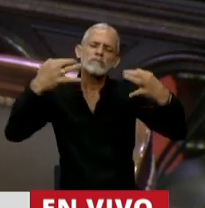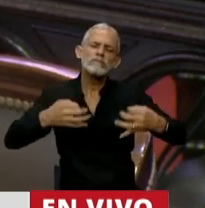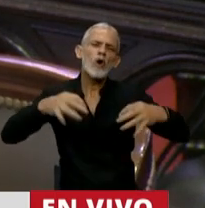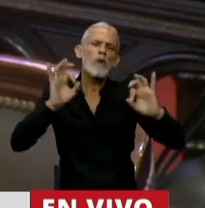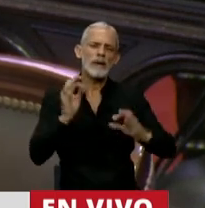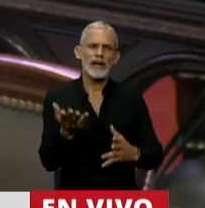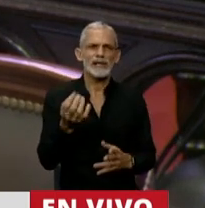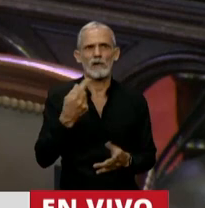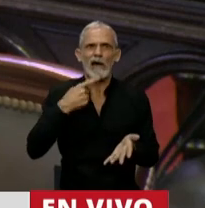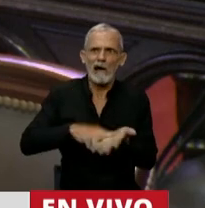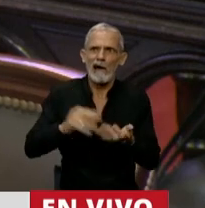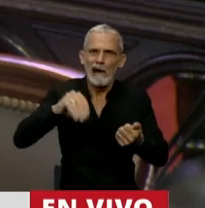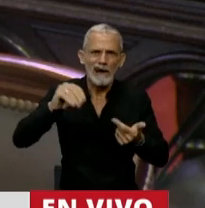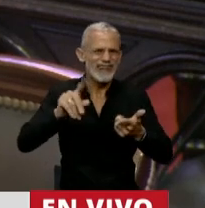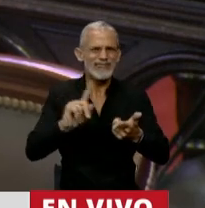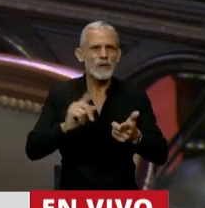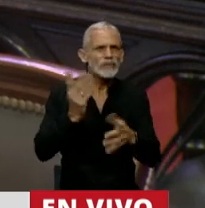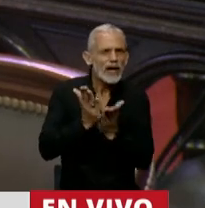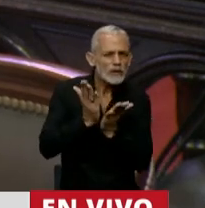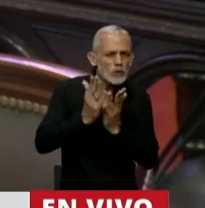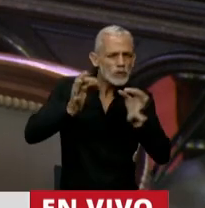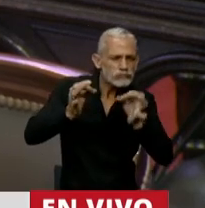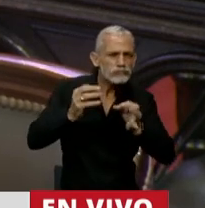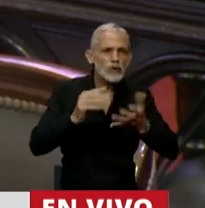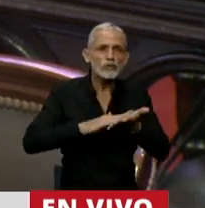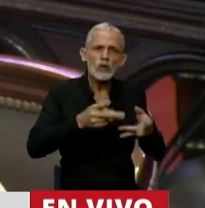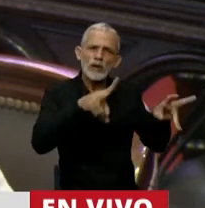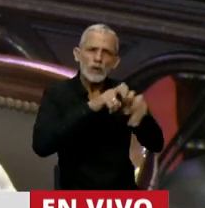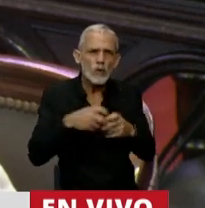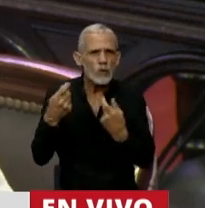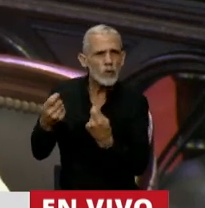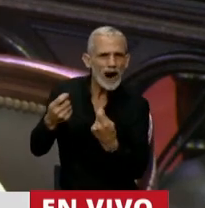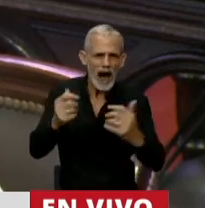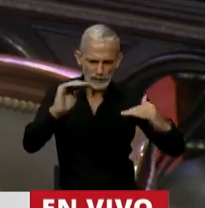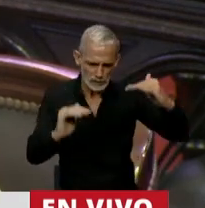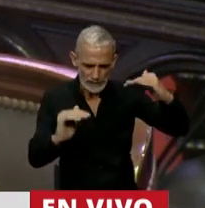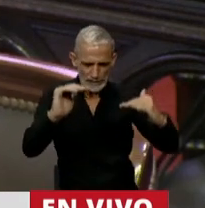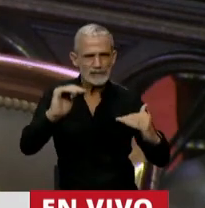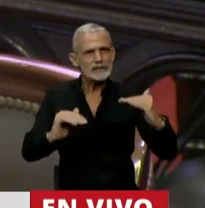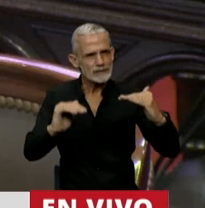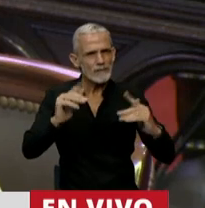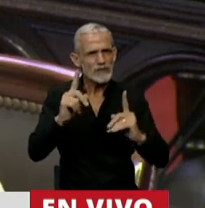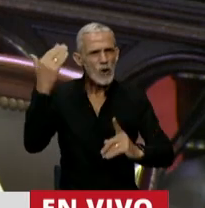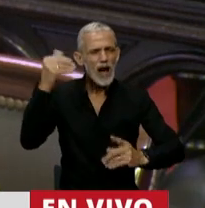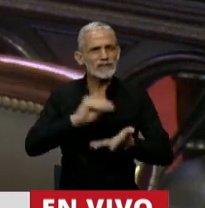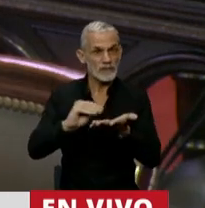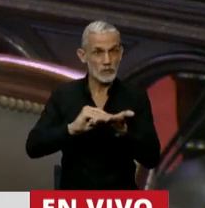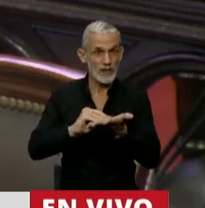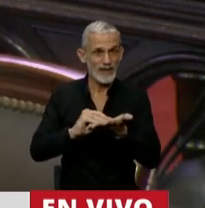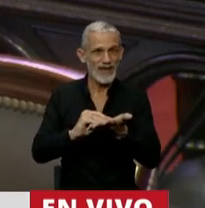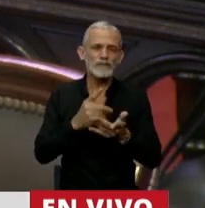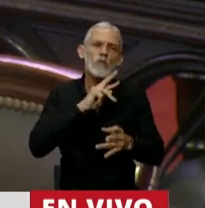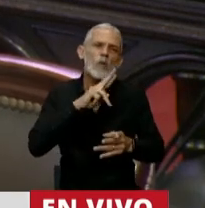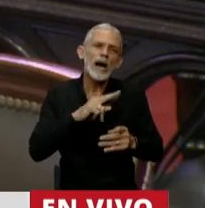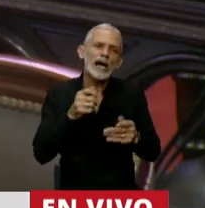integral, sin un estudio a profundo del déficit fiscal. Acá, como decía antes, la